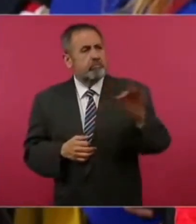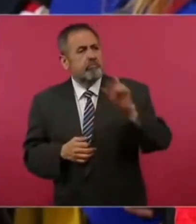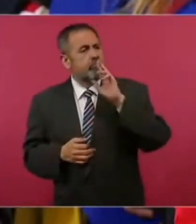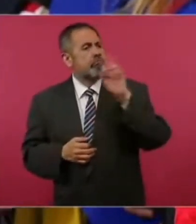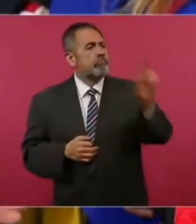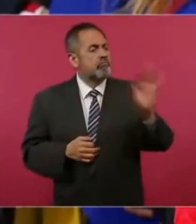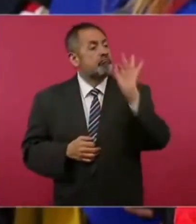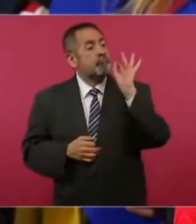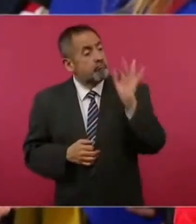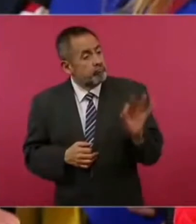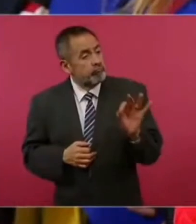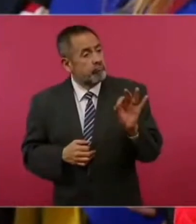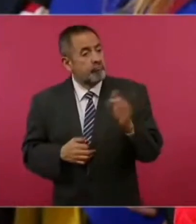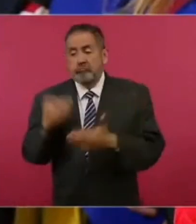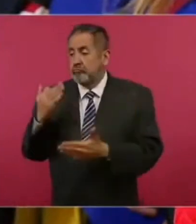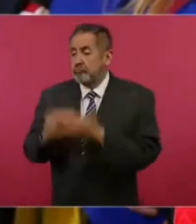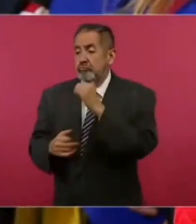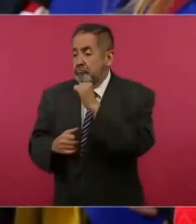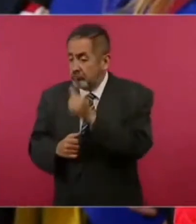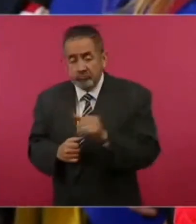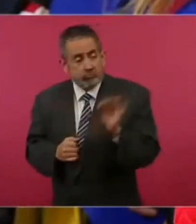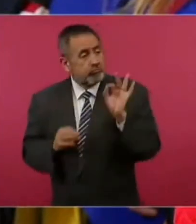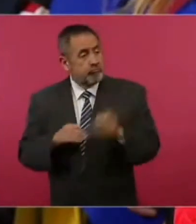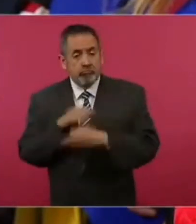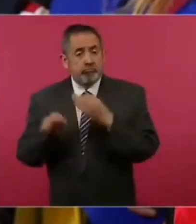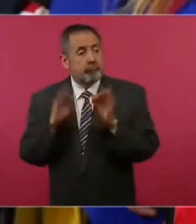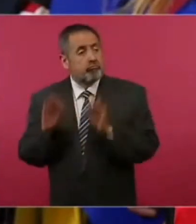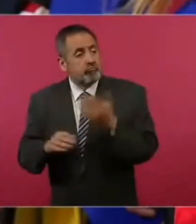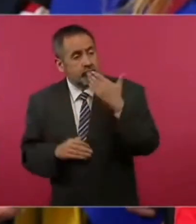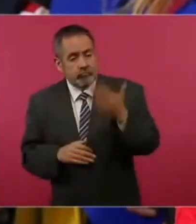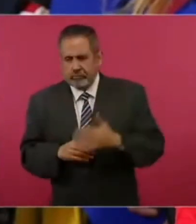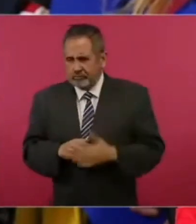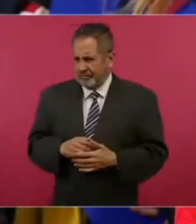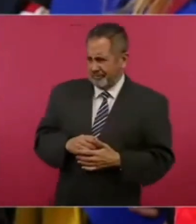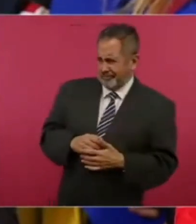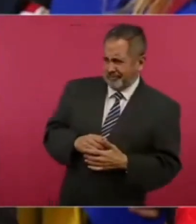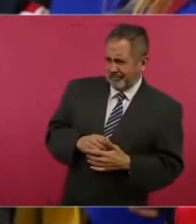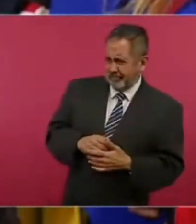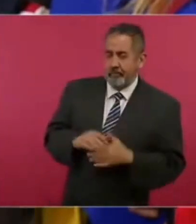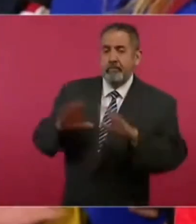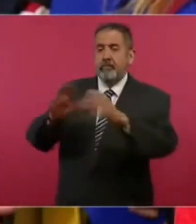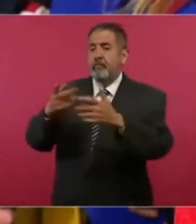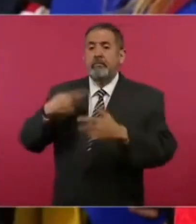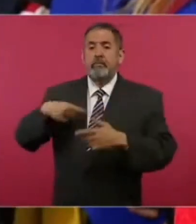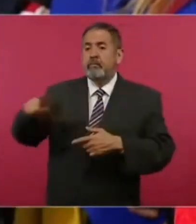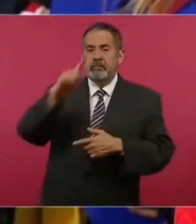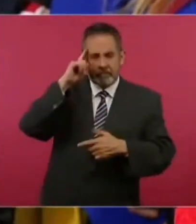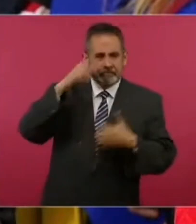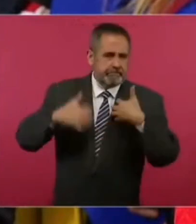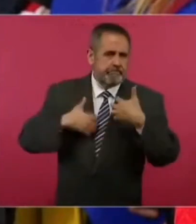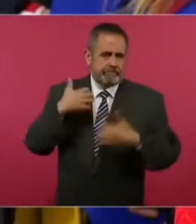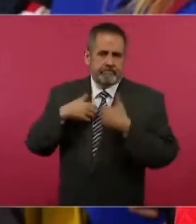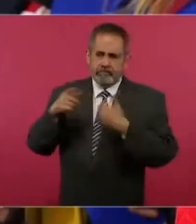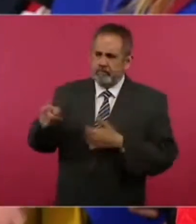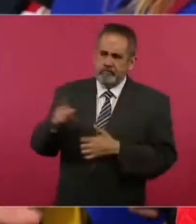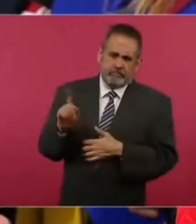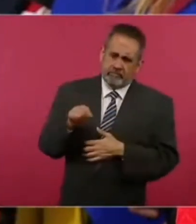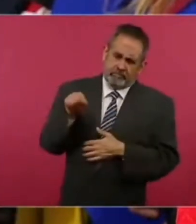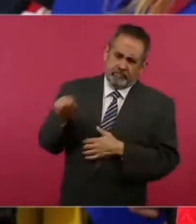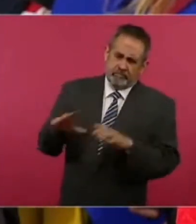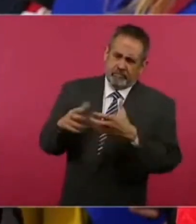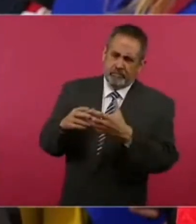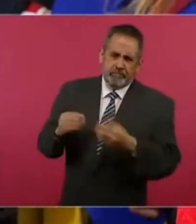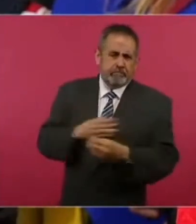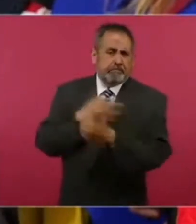una respuesta de que no hace falta nada en ese municipio a esto Pues los comuneros las personas pues se molestaron mucho con estas personas del